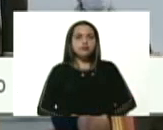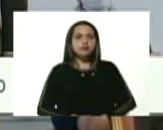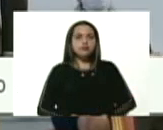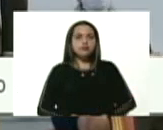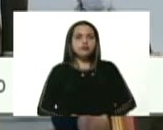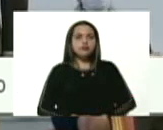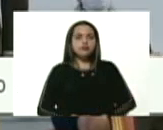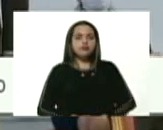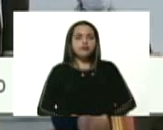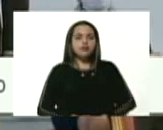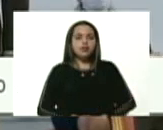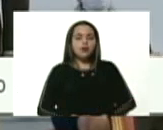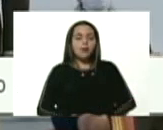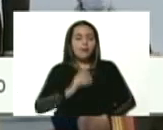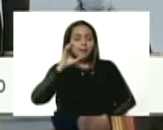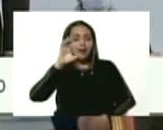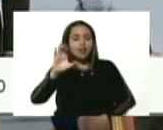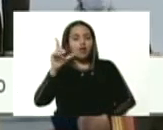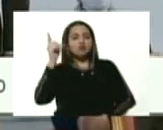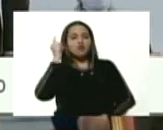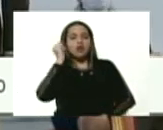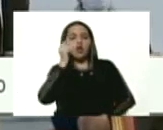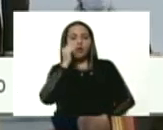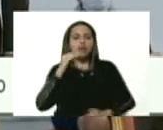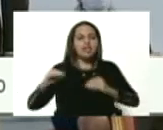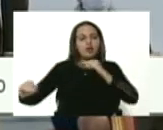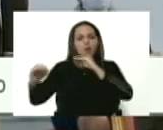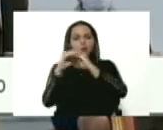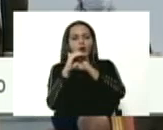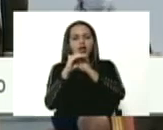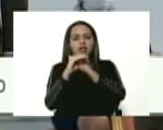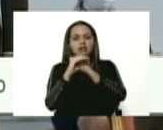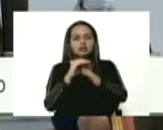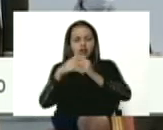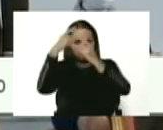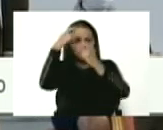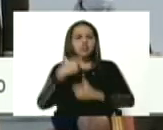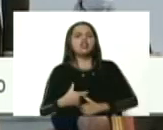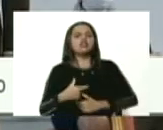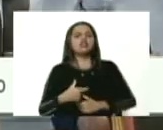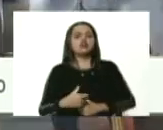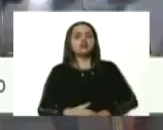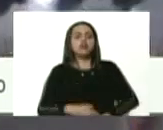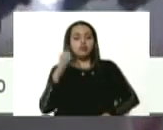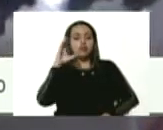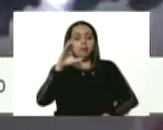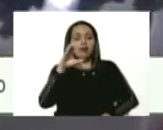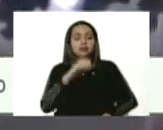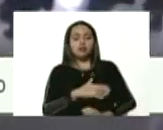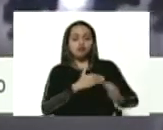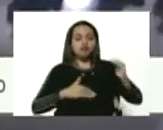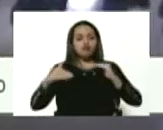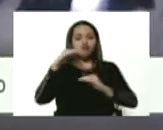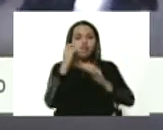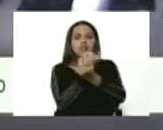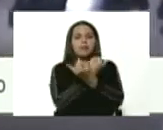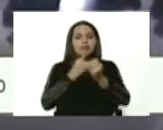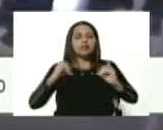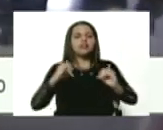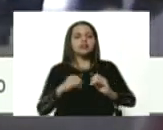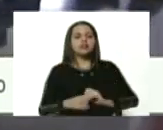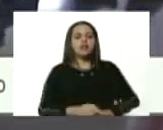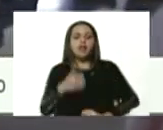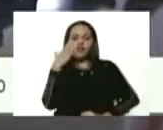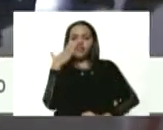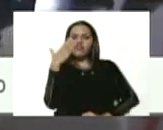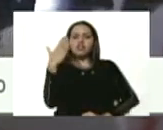Una patria de hombres y mujeres iguales, dignos, una patria soberana e independiente frente